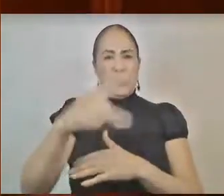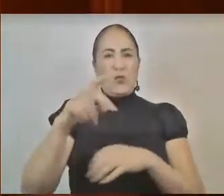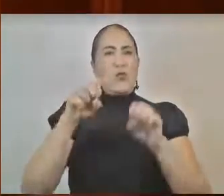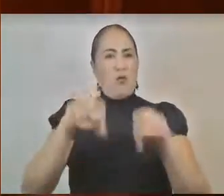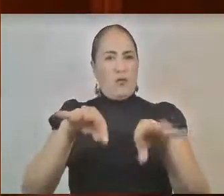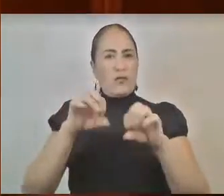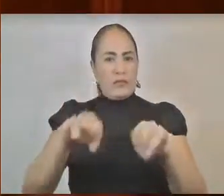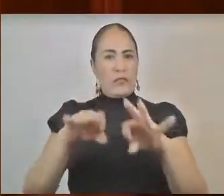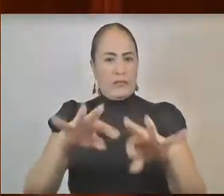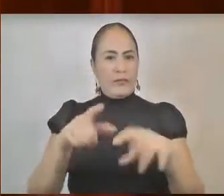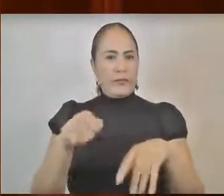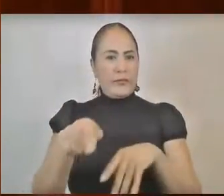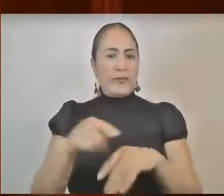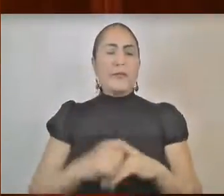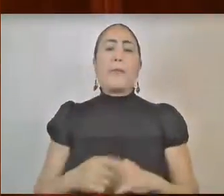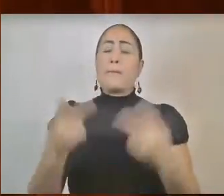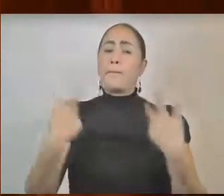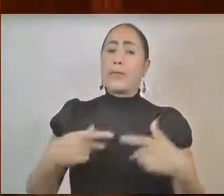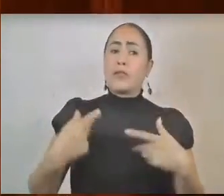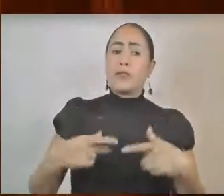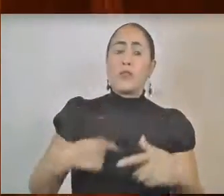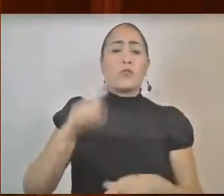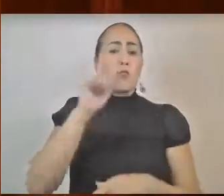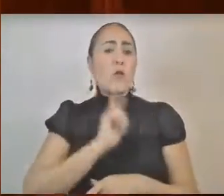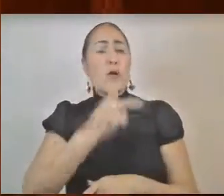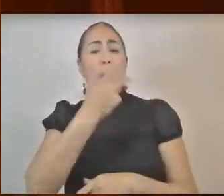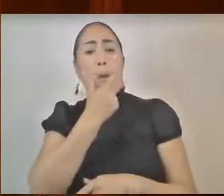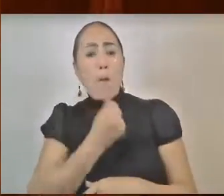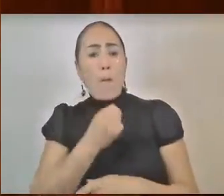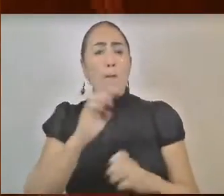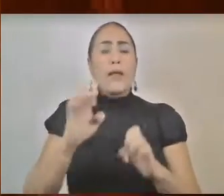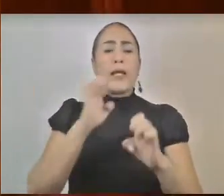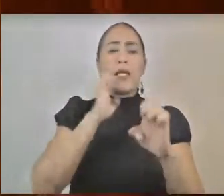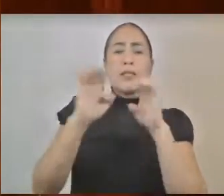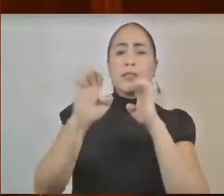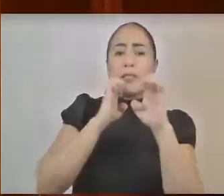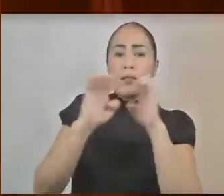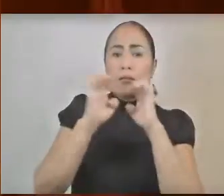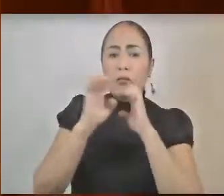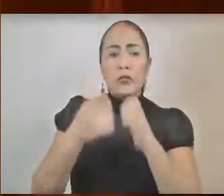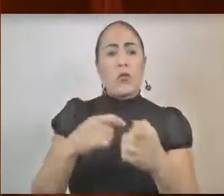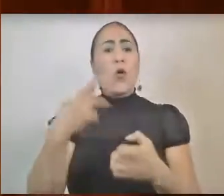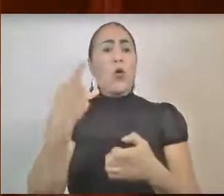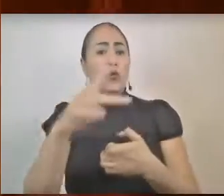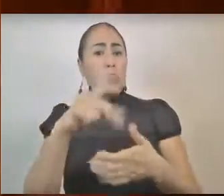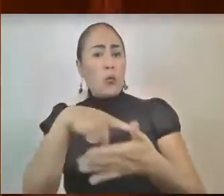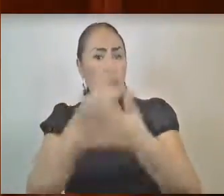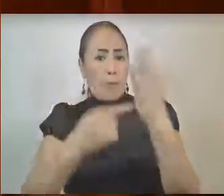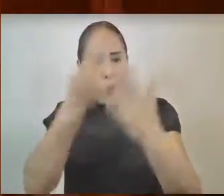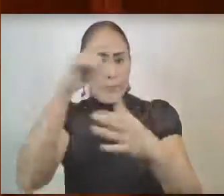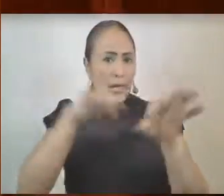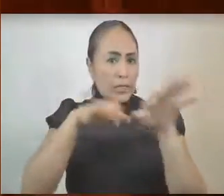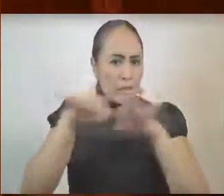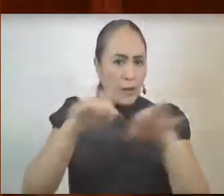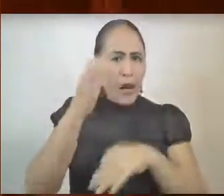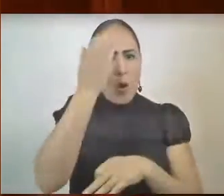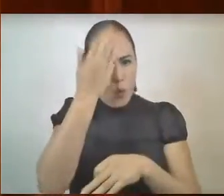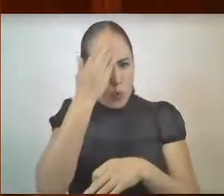legislatura, entrevistó a las y los aspirantes, conoció su programa de trabajo, sus